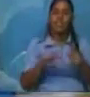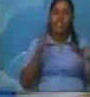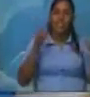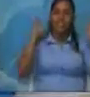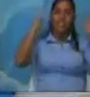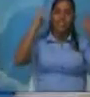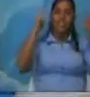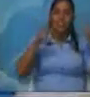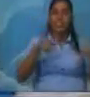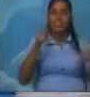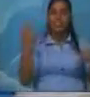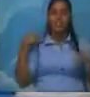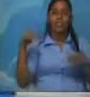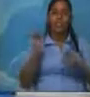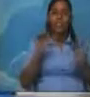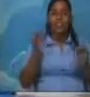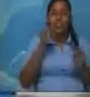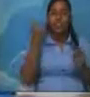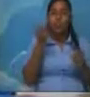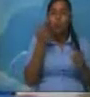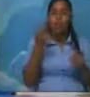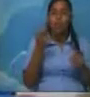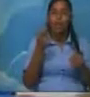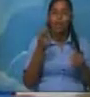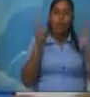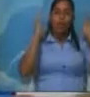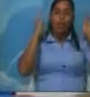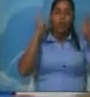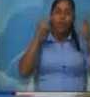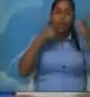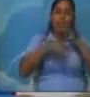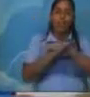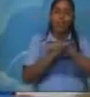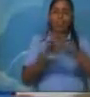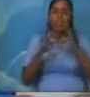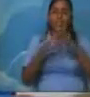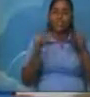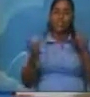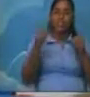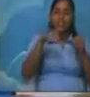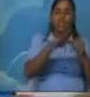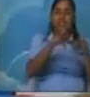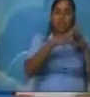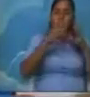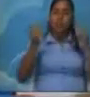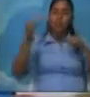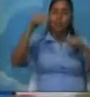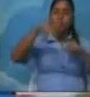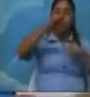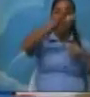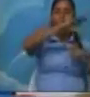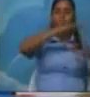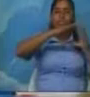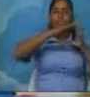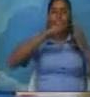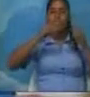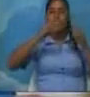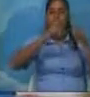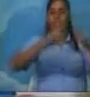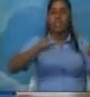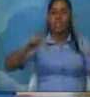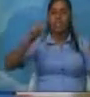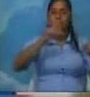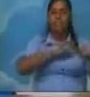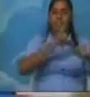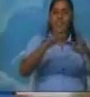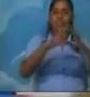aquí no tienen nada que buscar los leones andan por allá en la selva por allá en las tierras del